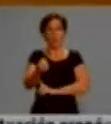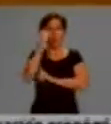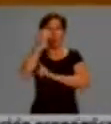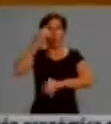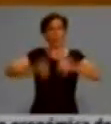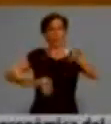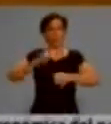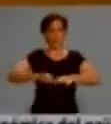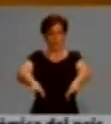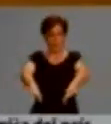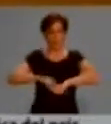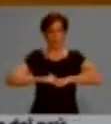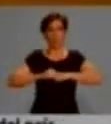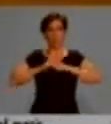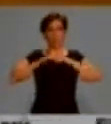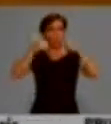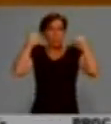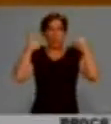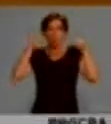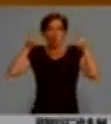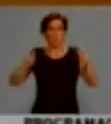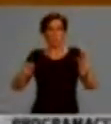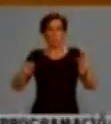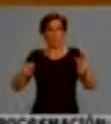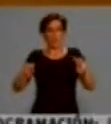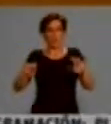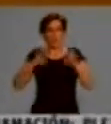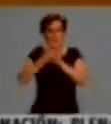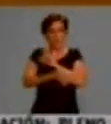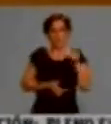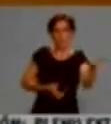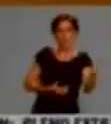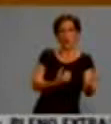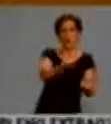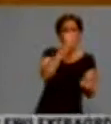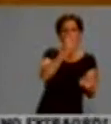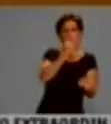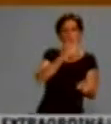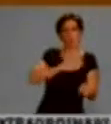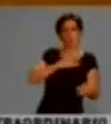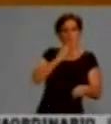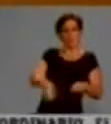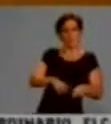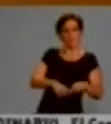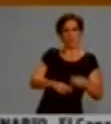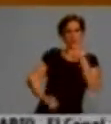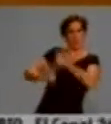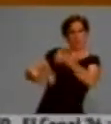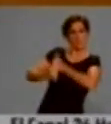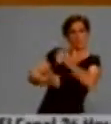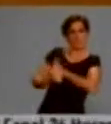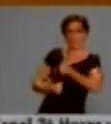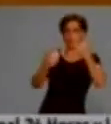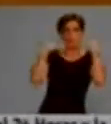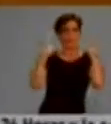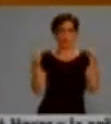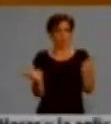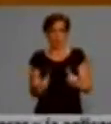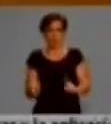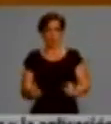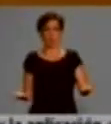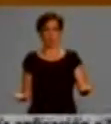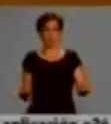hace cargo de una materia, no es el momento de que el Poder Legislativo le dispute la competencia. Lo nuestro,